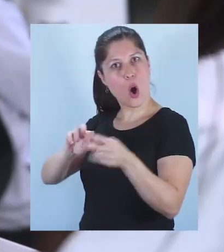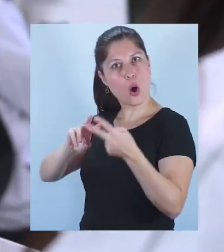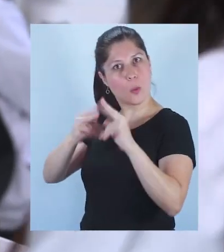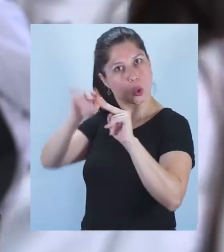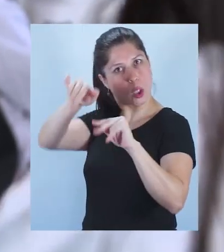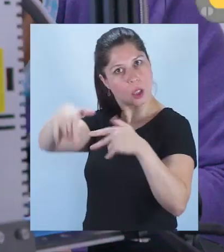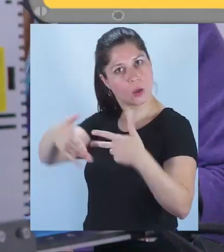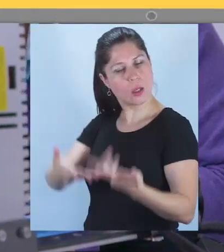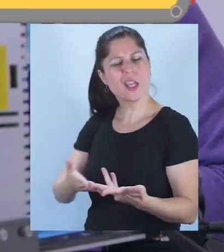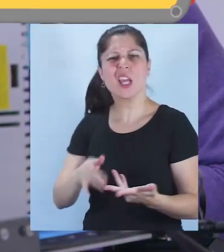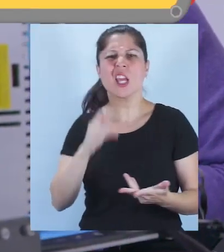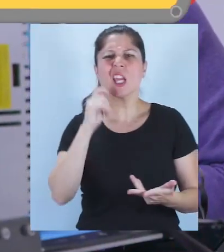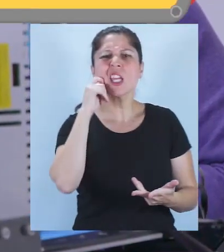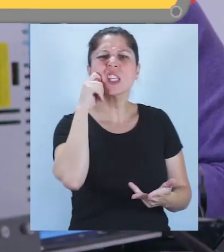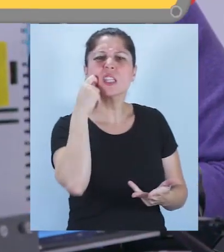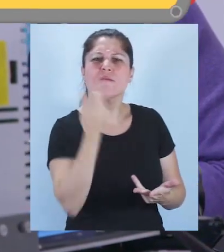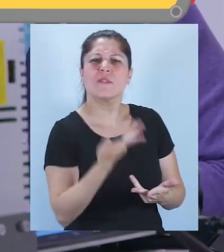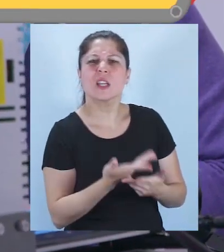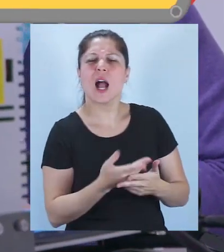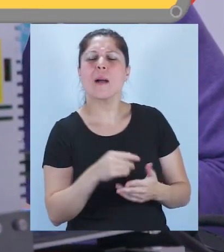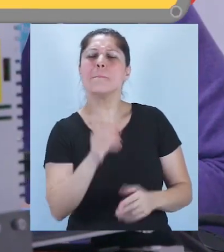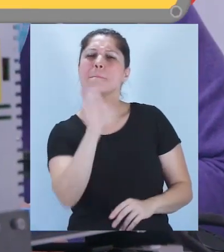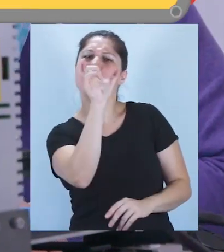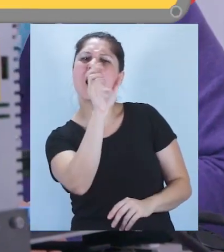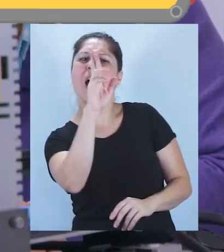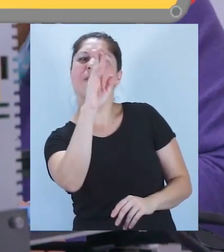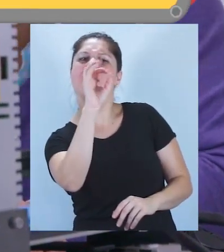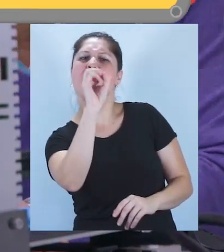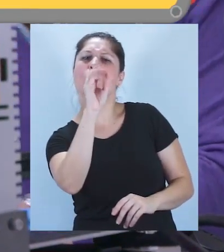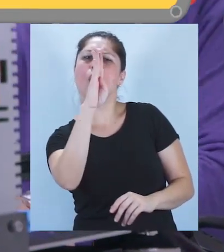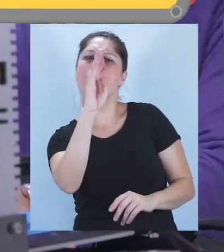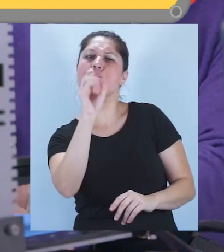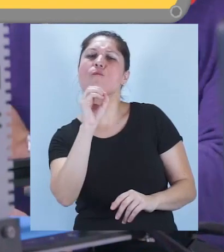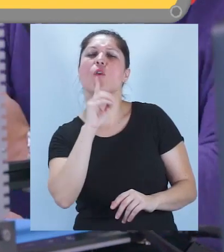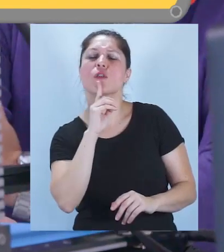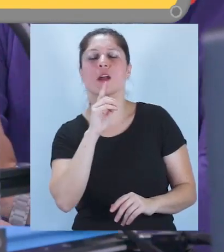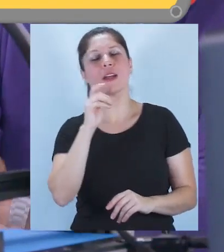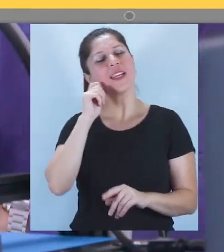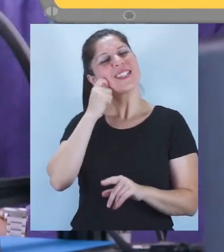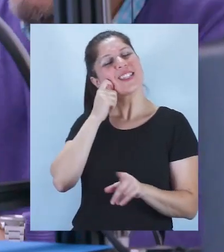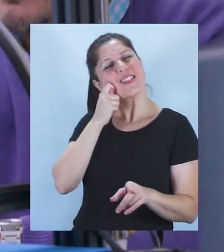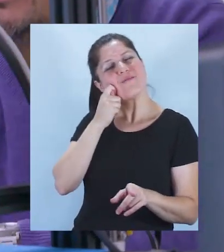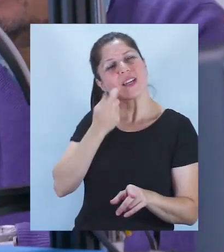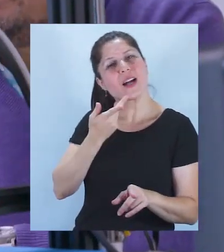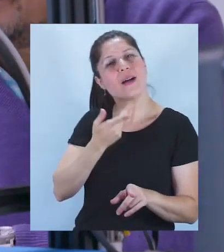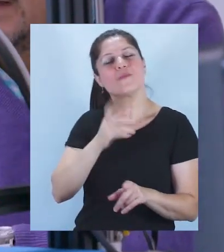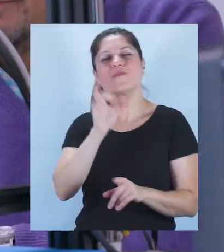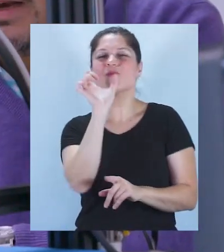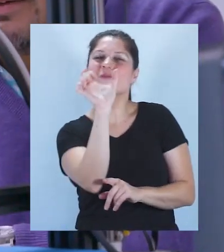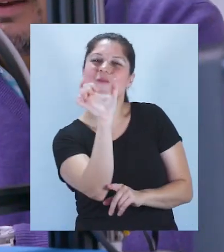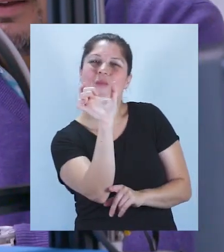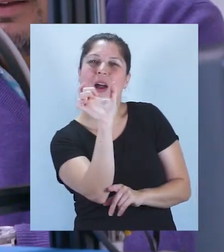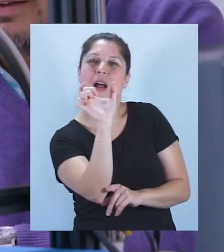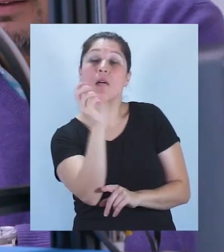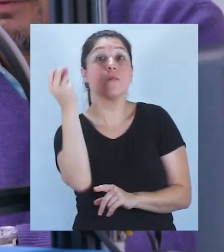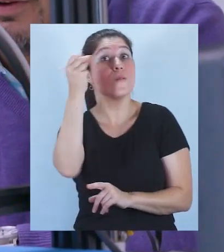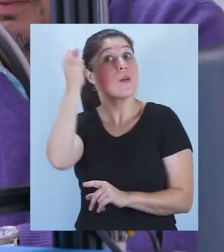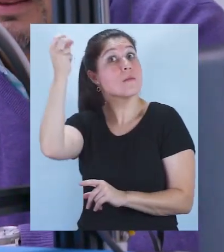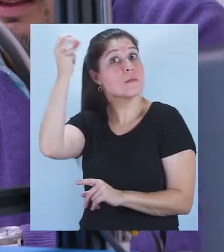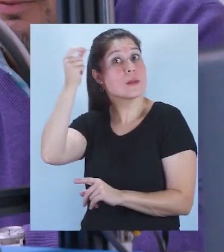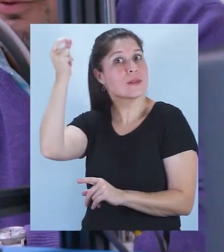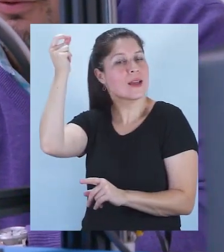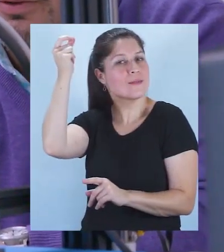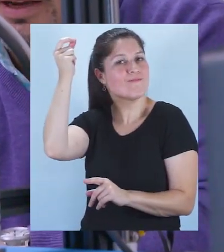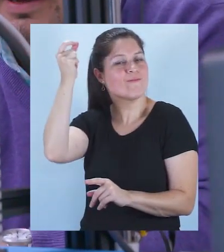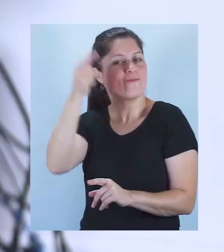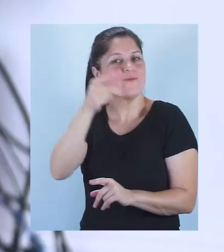contigo. ¿Y tiene algún significado la palabra robot? Ah, es una muy buena pregunta. Robot es una palabra que